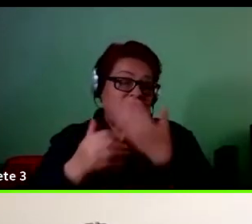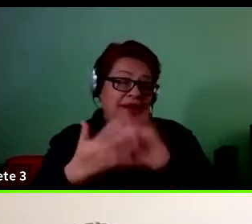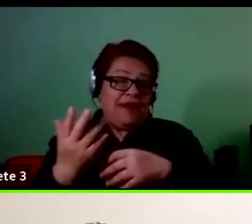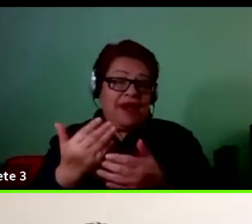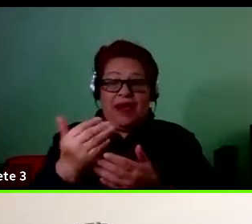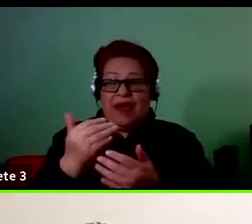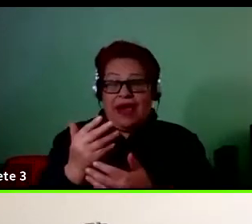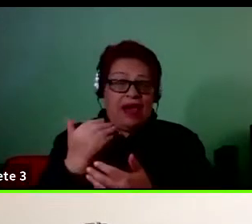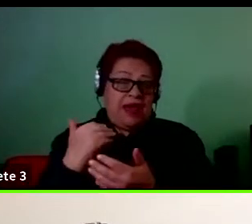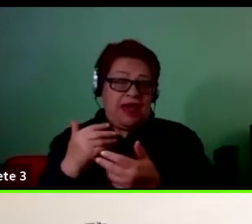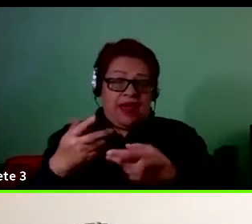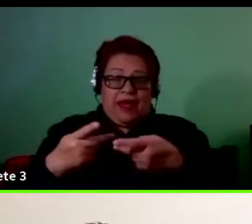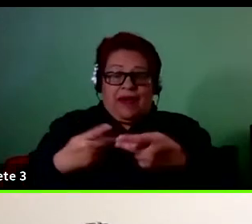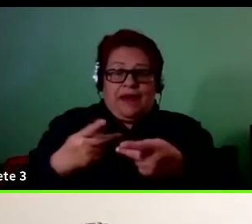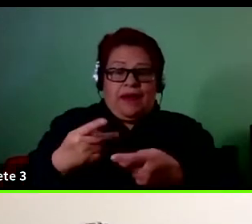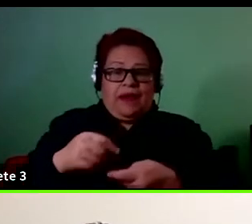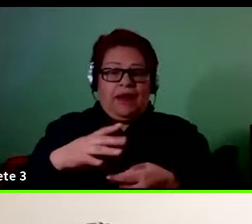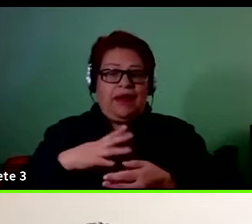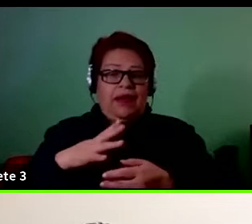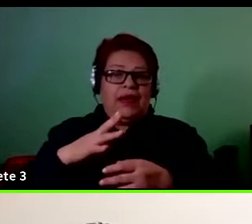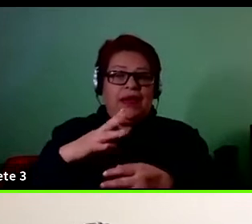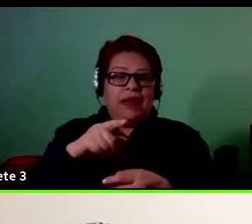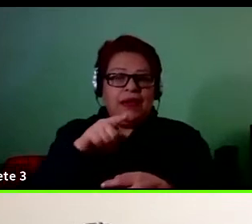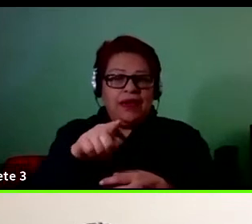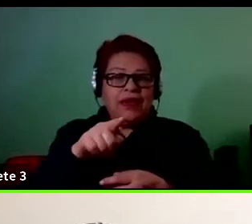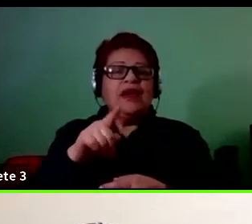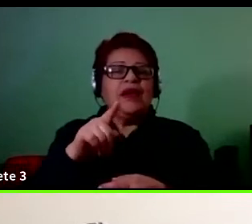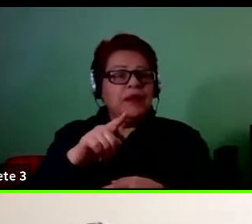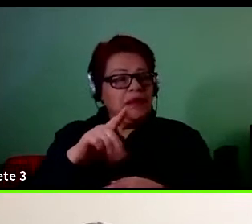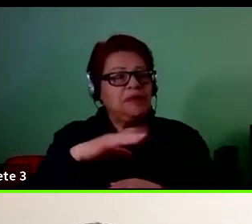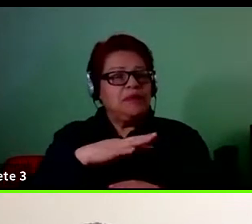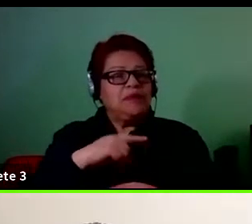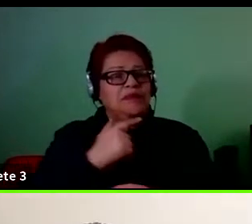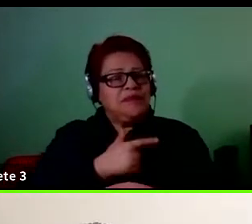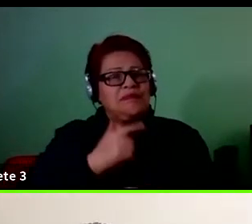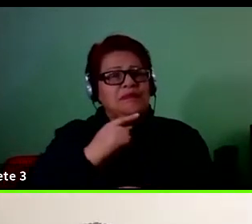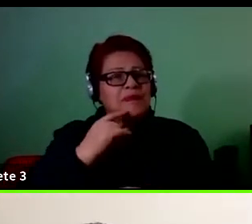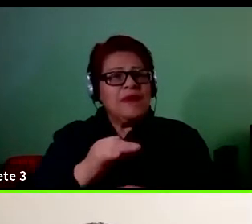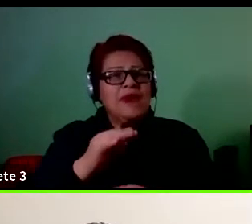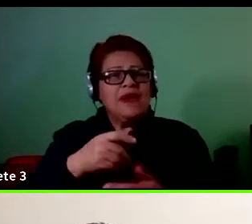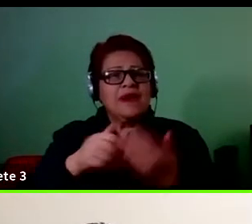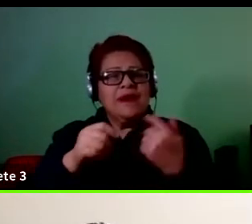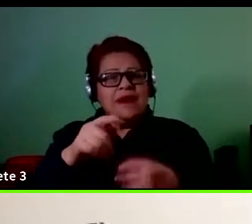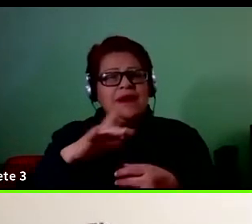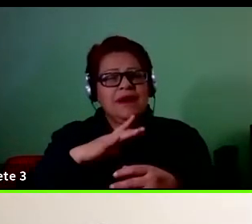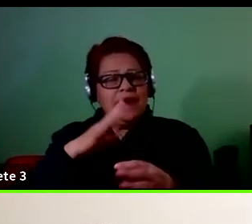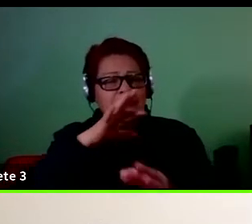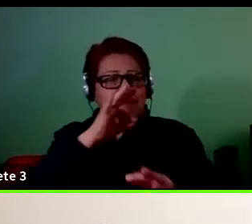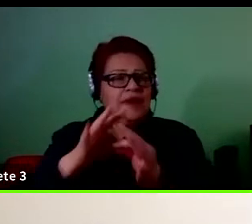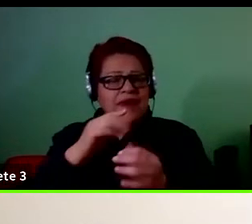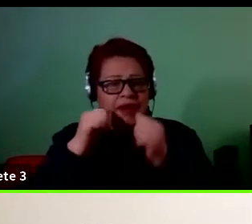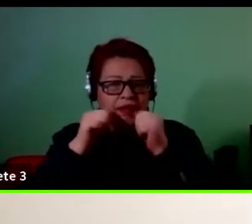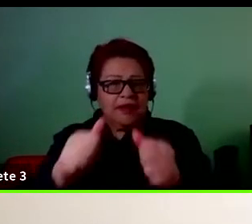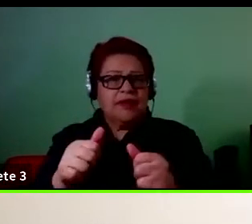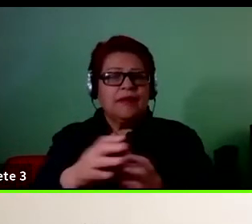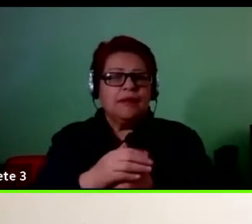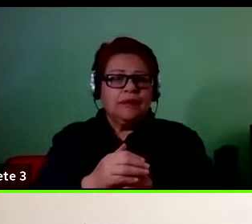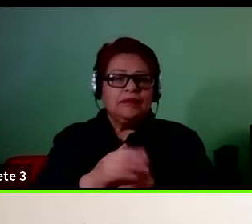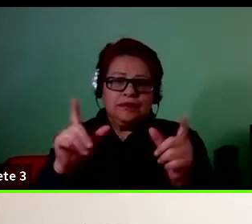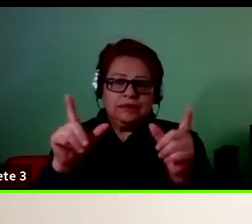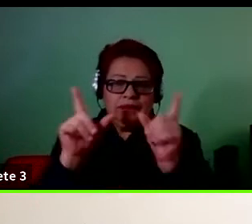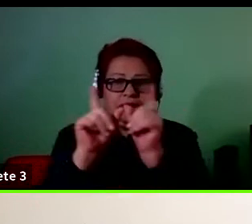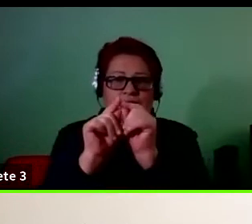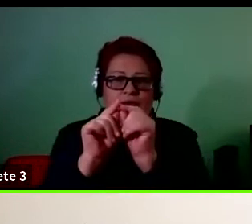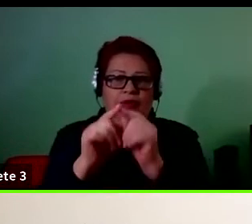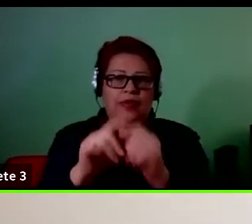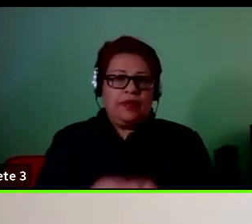conceptual, sino que sea disfrutable y perfectamente atendible, ¿no? Es cuanto y